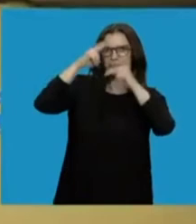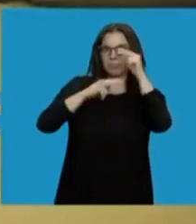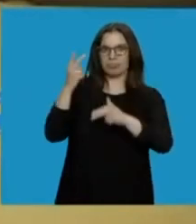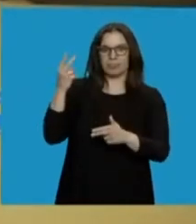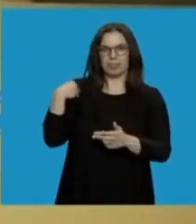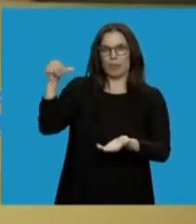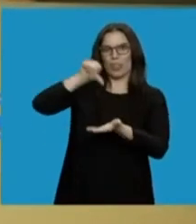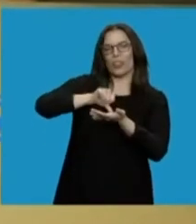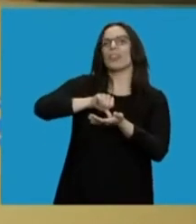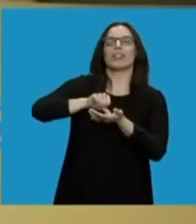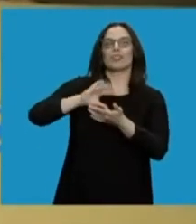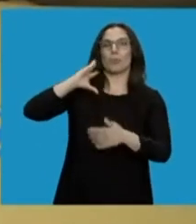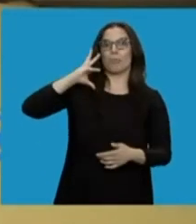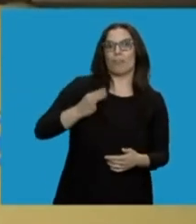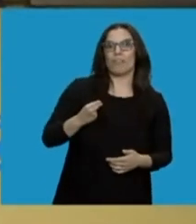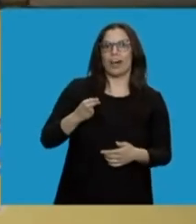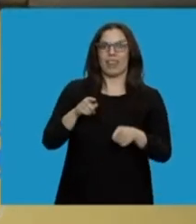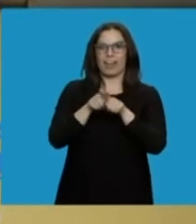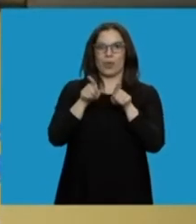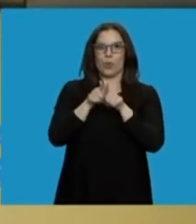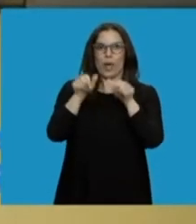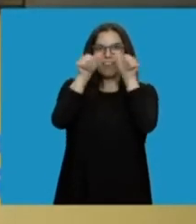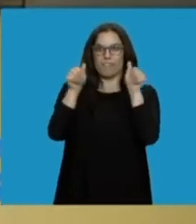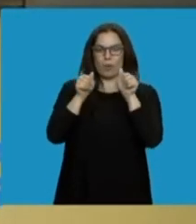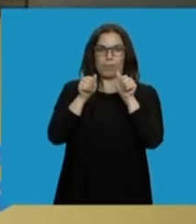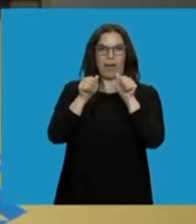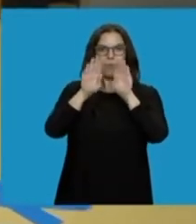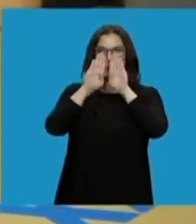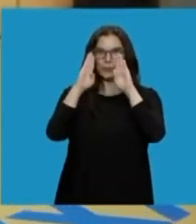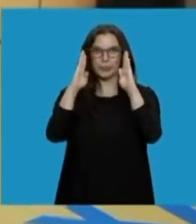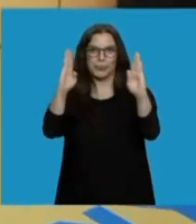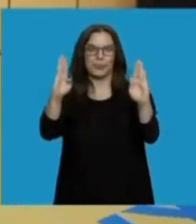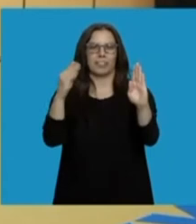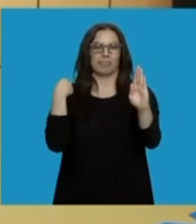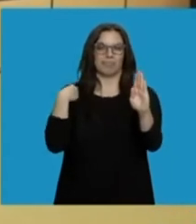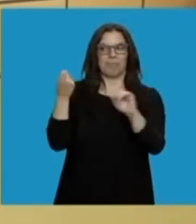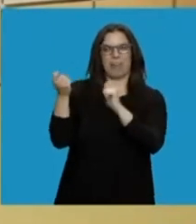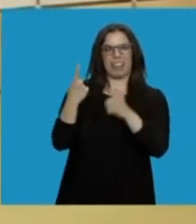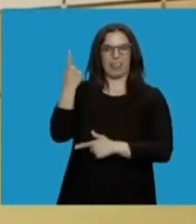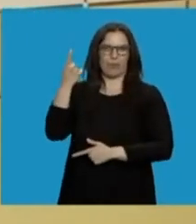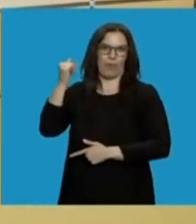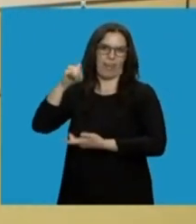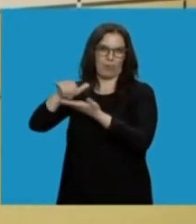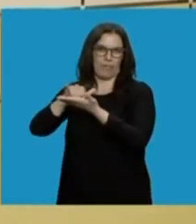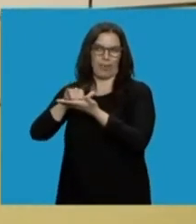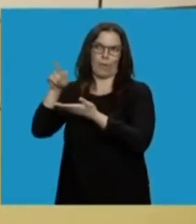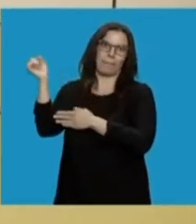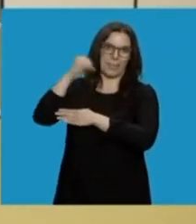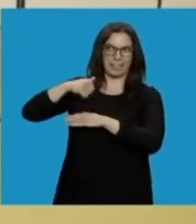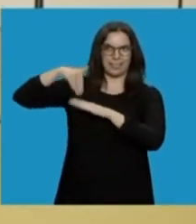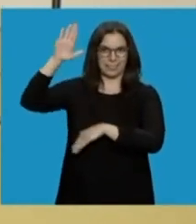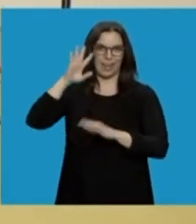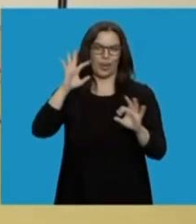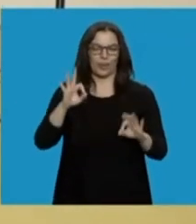centro de Ponferrada, un rascacielos que tiene un aire al Flatiron de Nueva York, ¿verdad?, salvando las distancias y la altura, evidentemente. Y